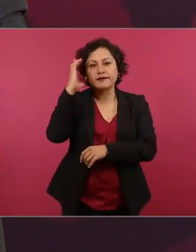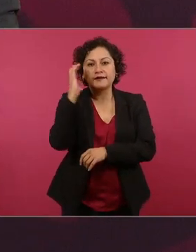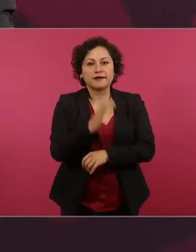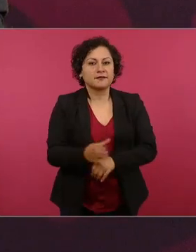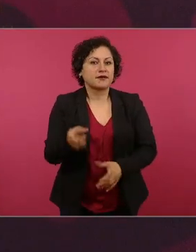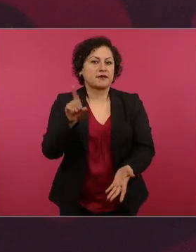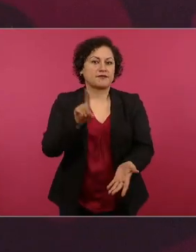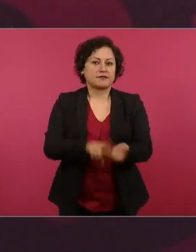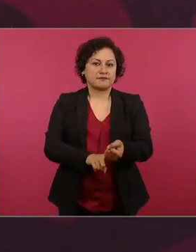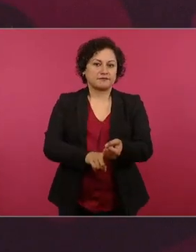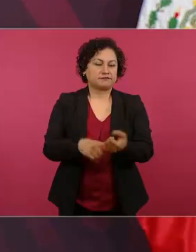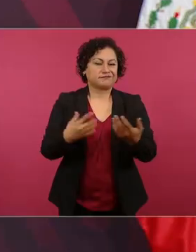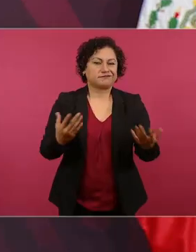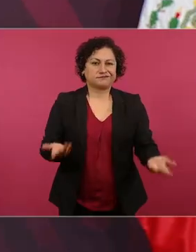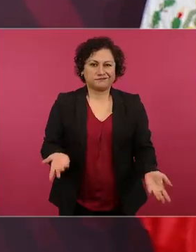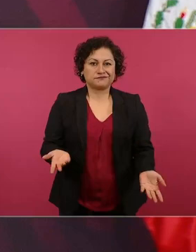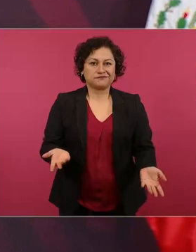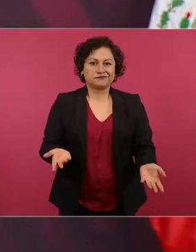¿Y quiénes diseñaron